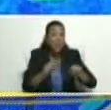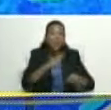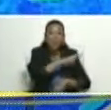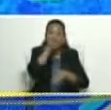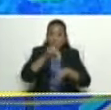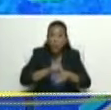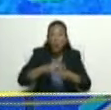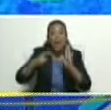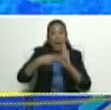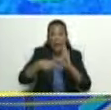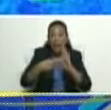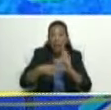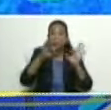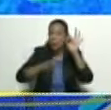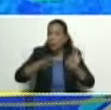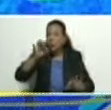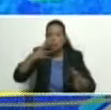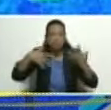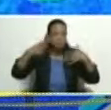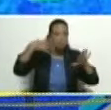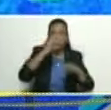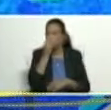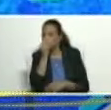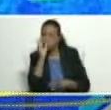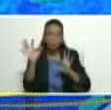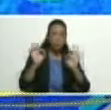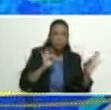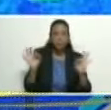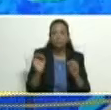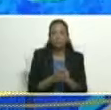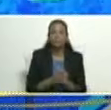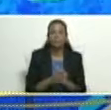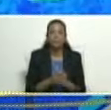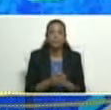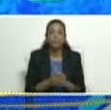Nacional de Recreadores y Recreadoras.